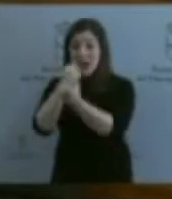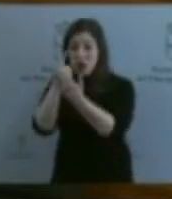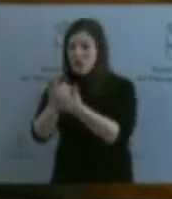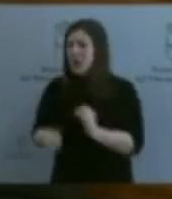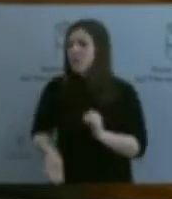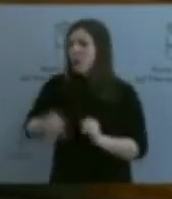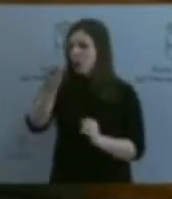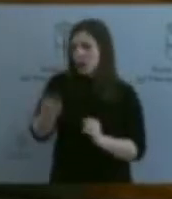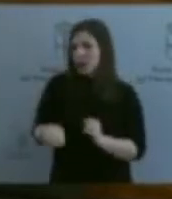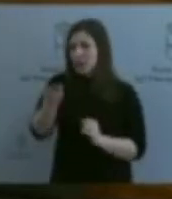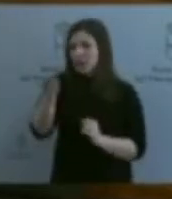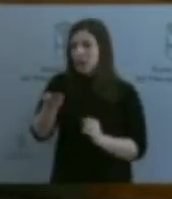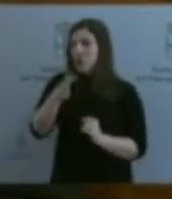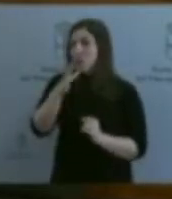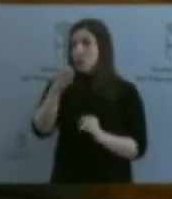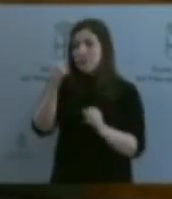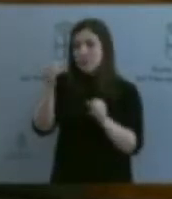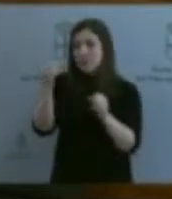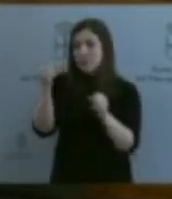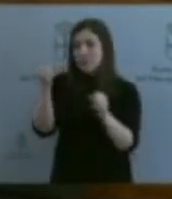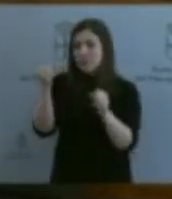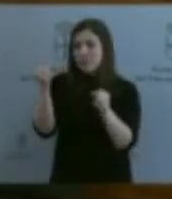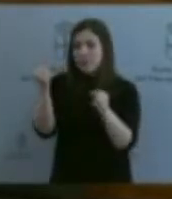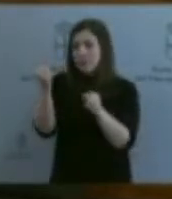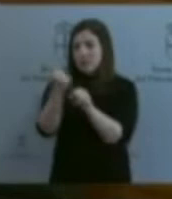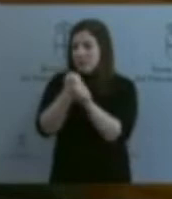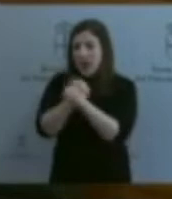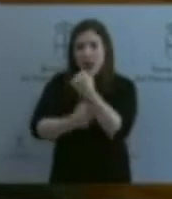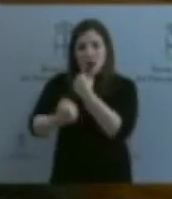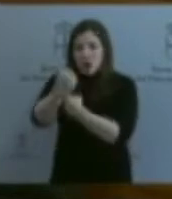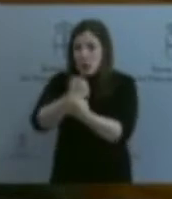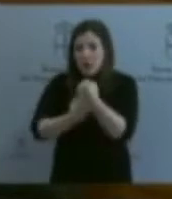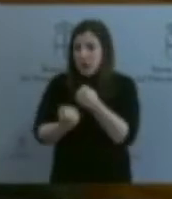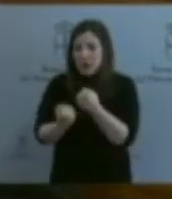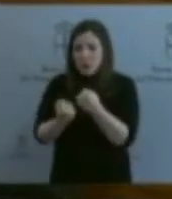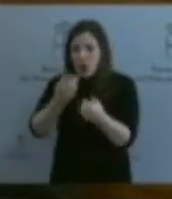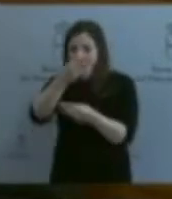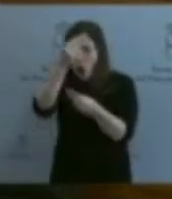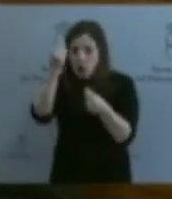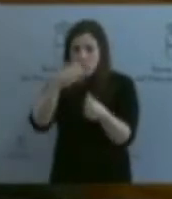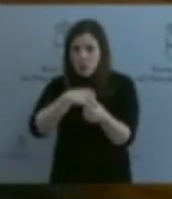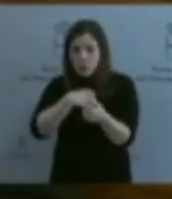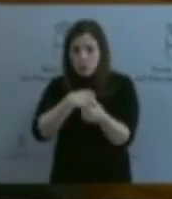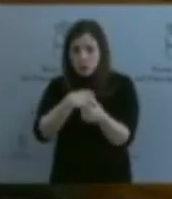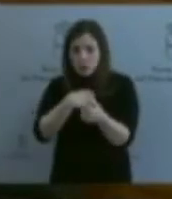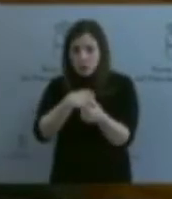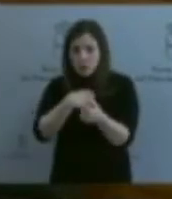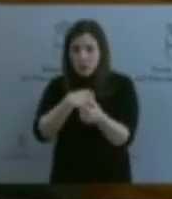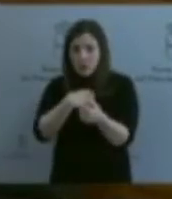que, evidentemente, en condiciones de seguridad, podemos reanimar este funcionamiento económico que para mí es una cuestión